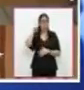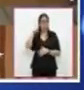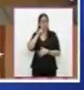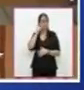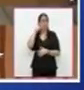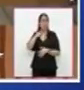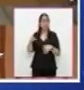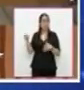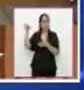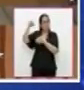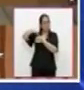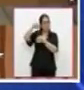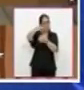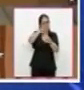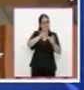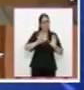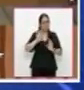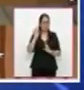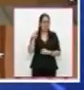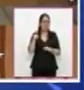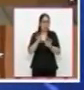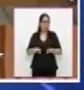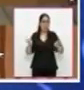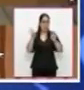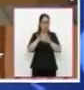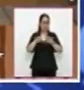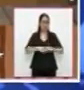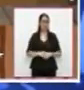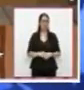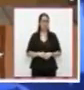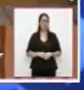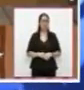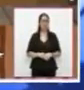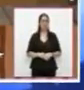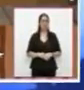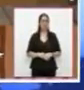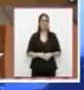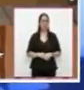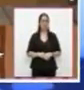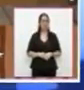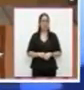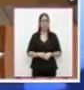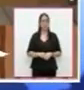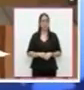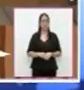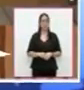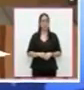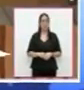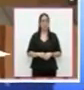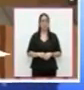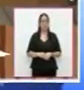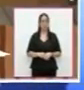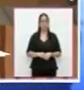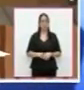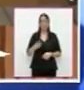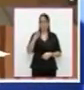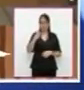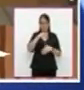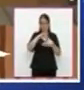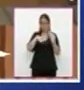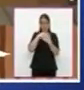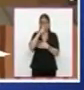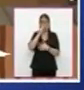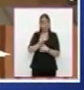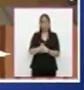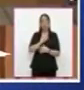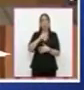nota diferencial con otros procesos. Creo que será importante, bueno, ya el INE tiene un comité en salud